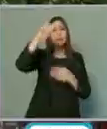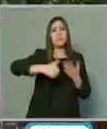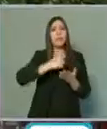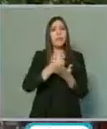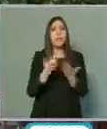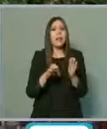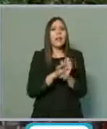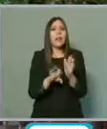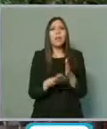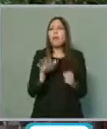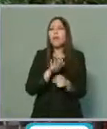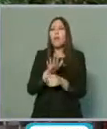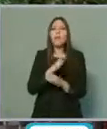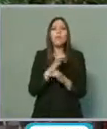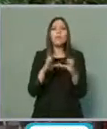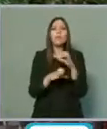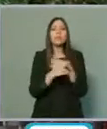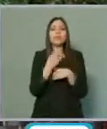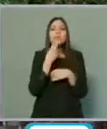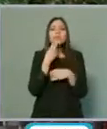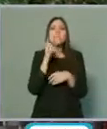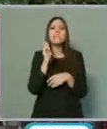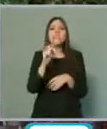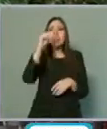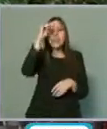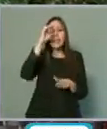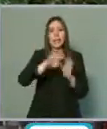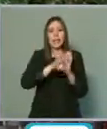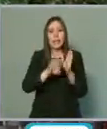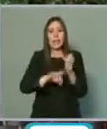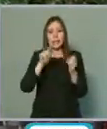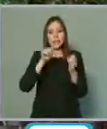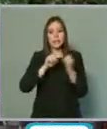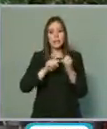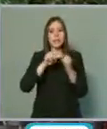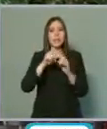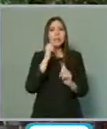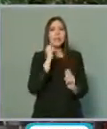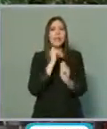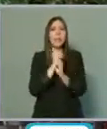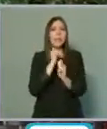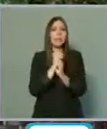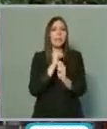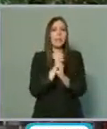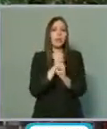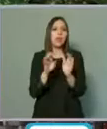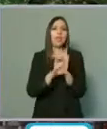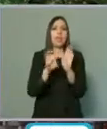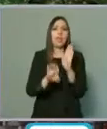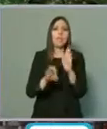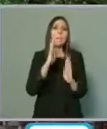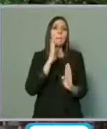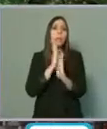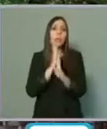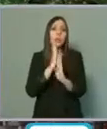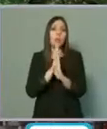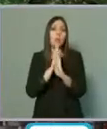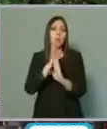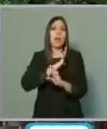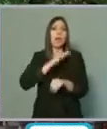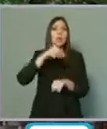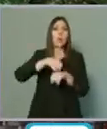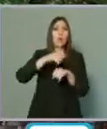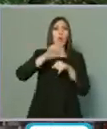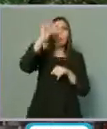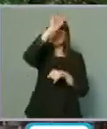cosas son consideradas inteligentes en el manejo urbano? Pues, por ejemplo, la gestión del transporte público, ¿no? Por ahí, no sé, el Metrobús tiene ya un numerito que